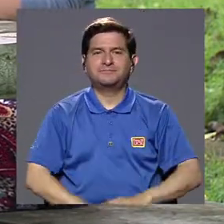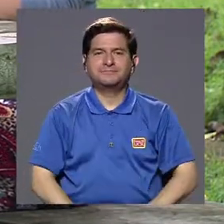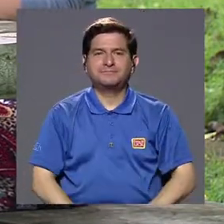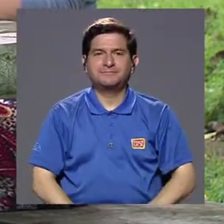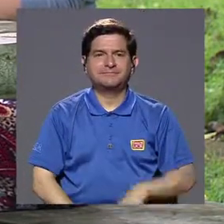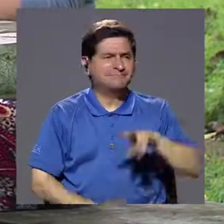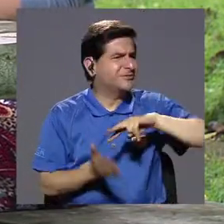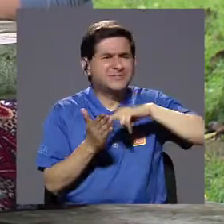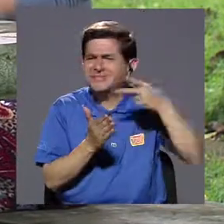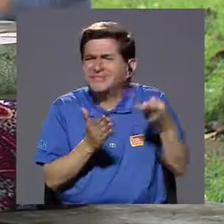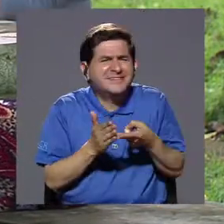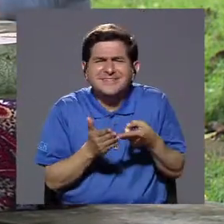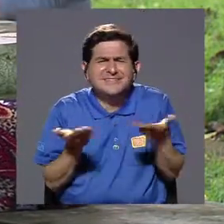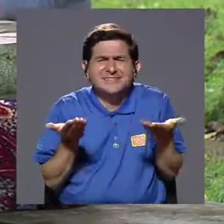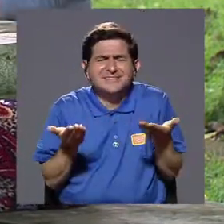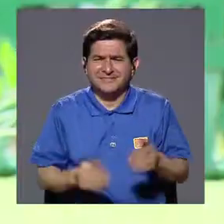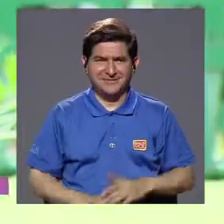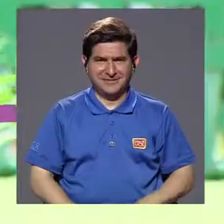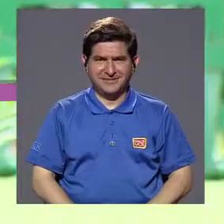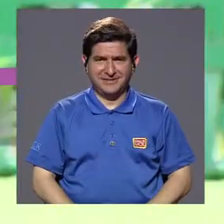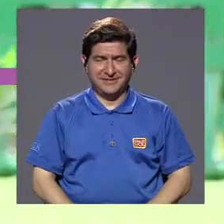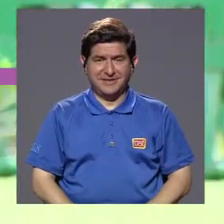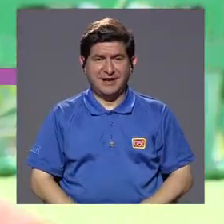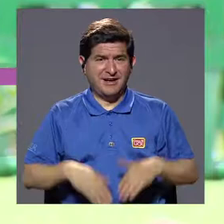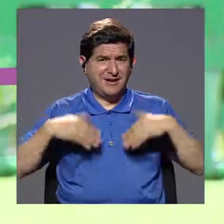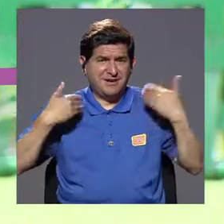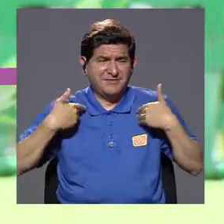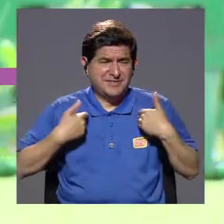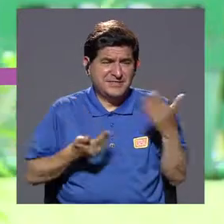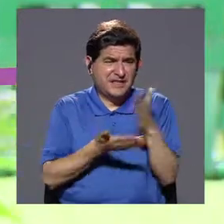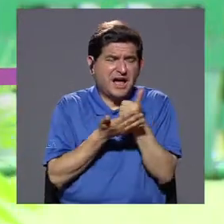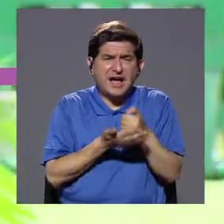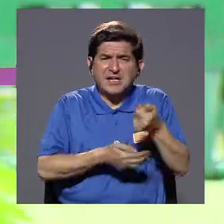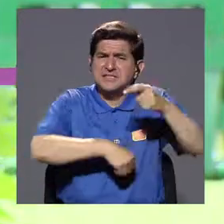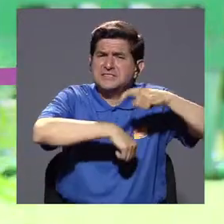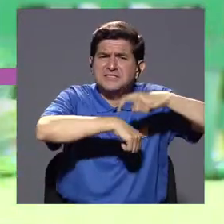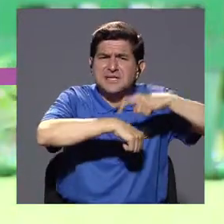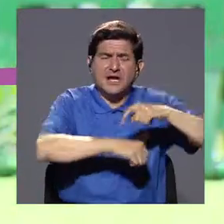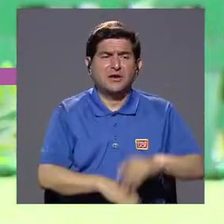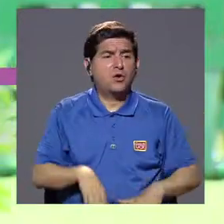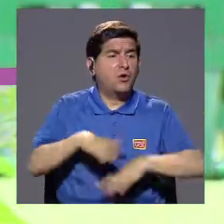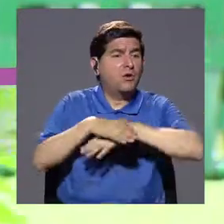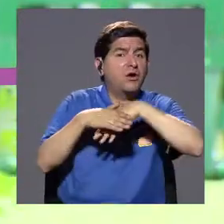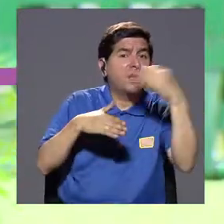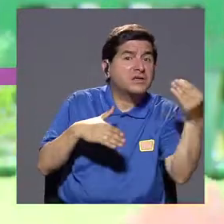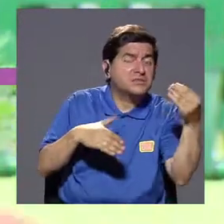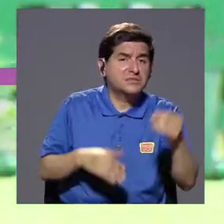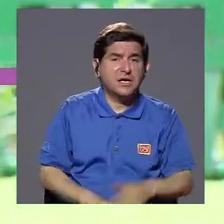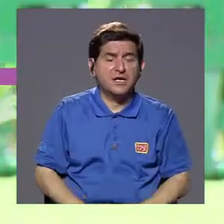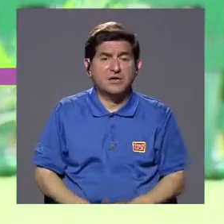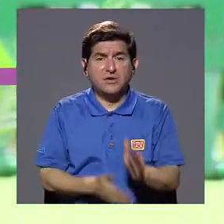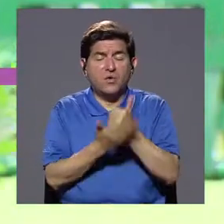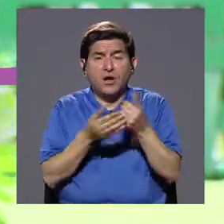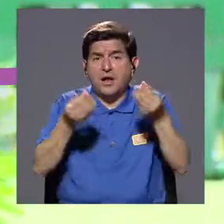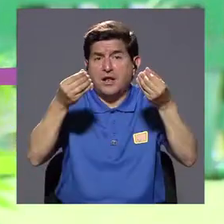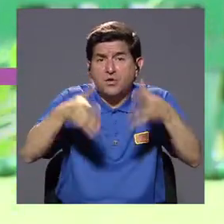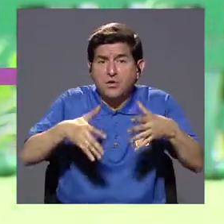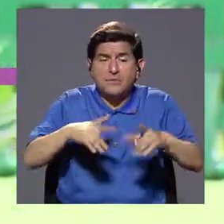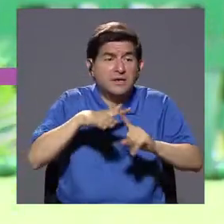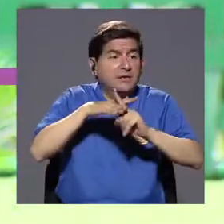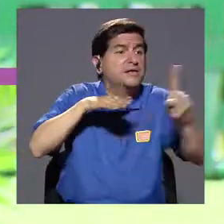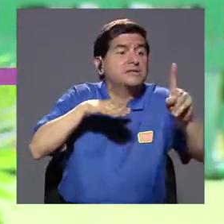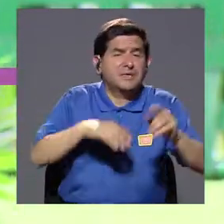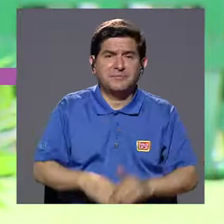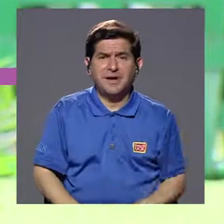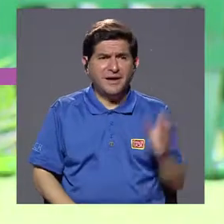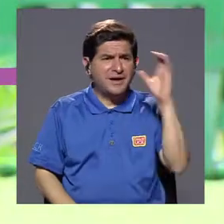de qué se trata de qué se trata la felicidad algo esporádico algo que está externo a nosotros algo que se nos va que huye